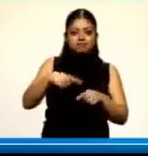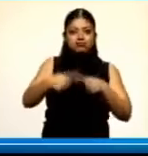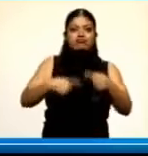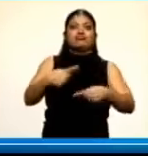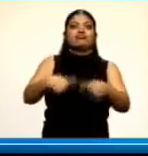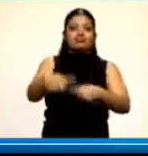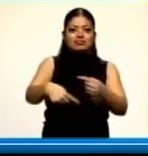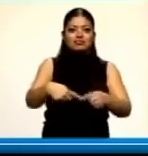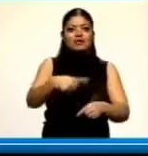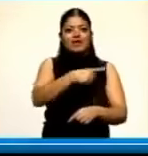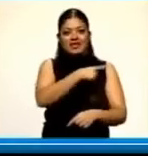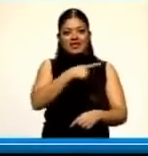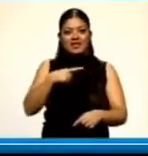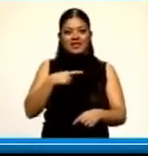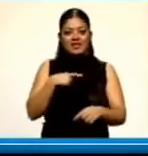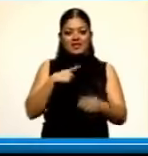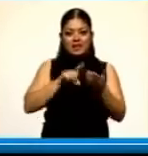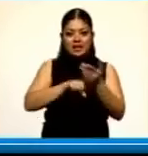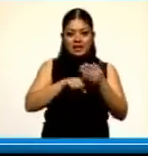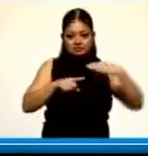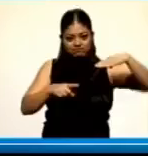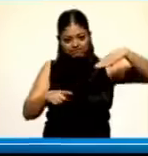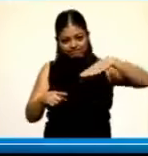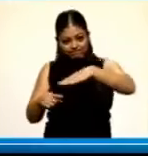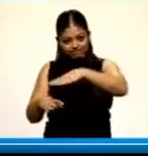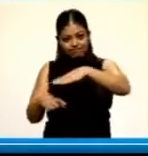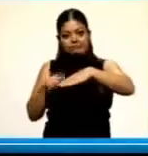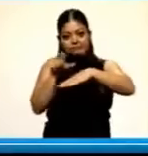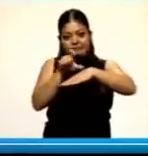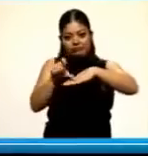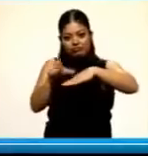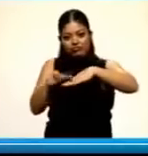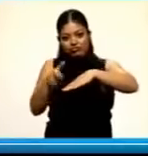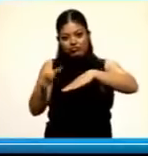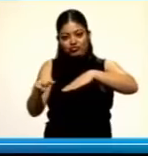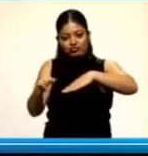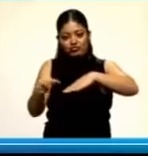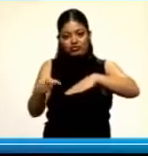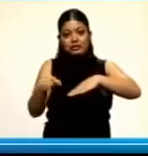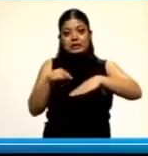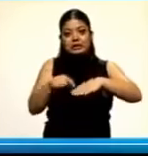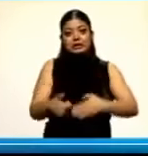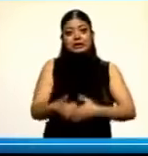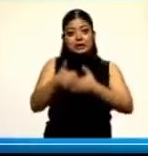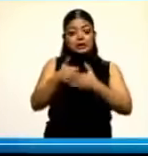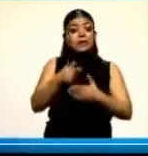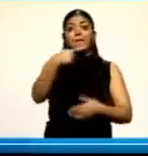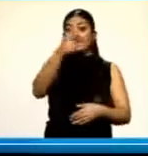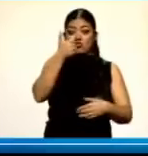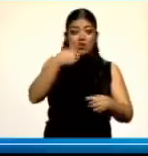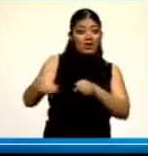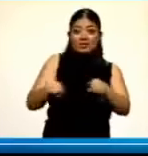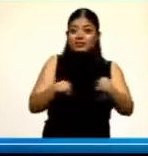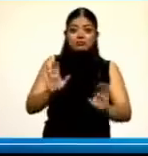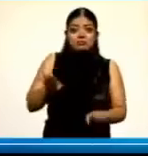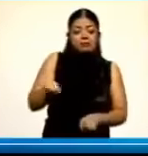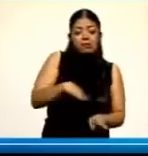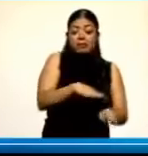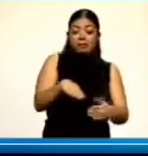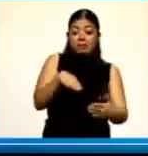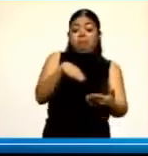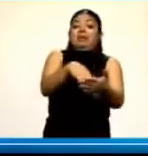hay que buscar una parte inclinada, una parte baja. El otro lo sostiene, pero sin volante. A ver a dónde va a chocar,